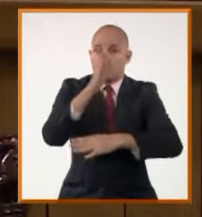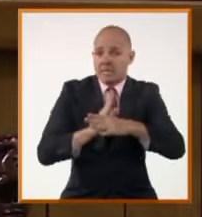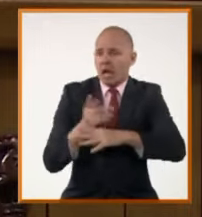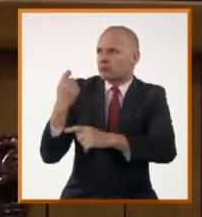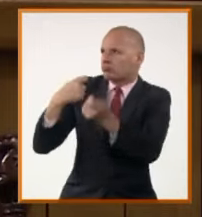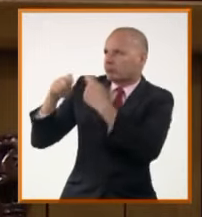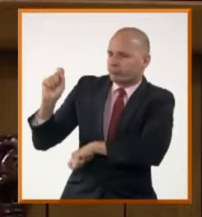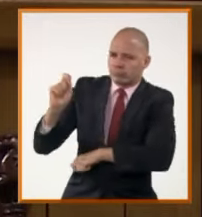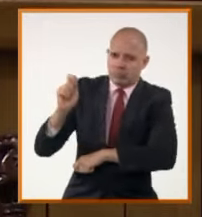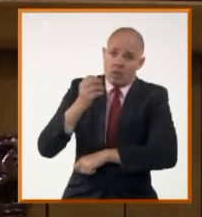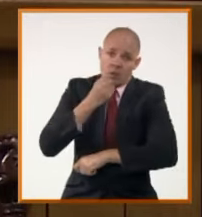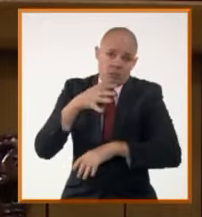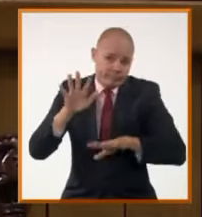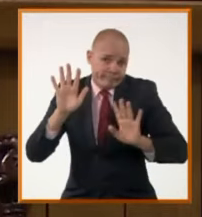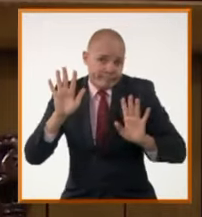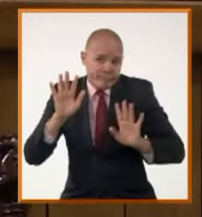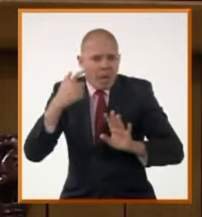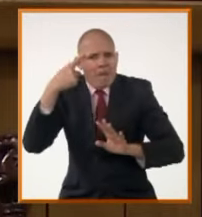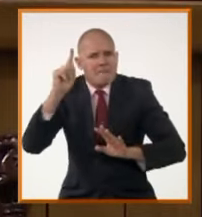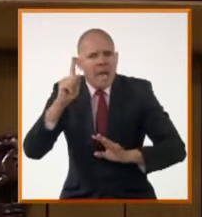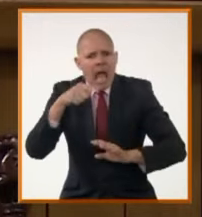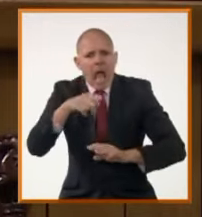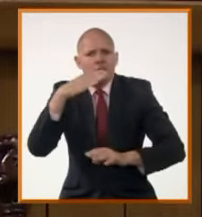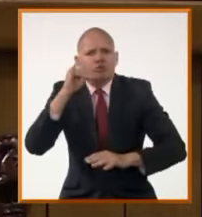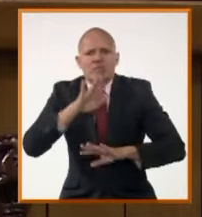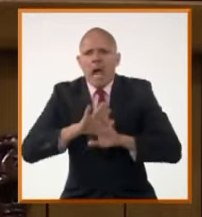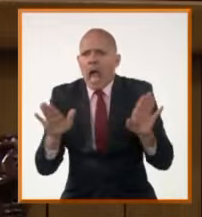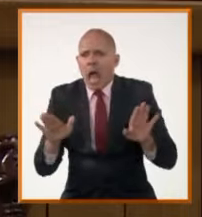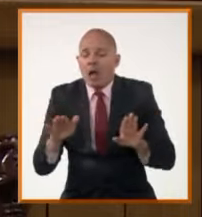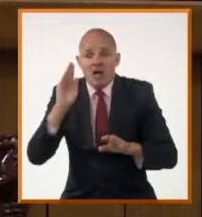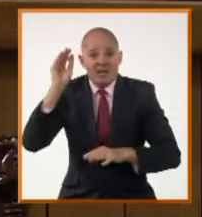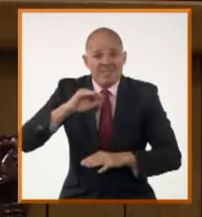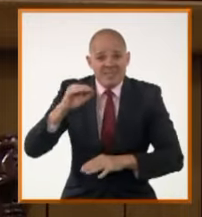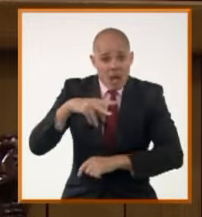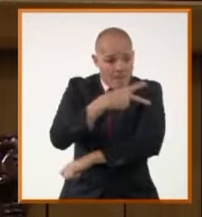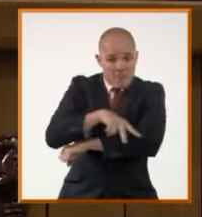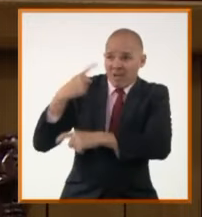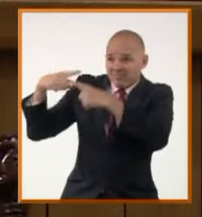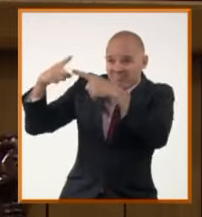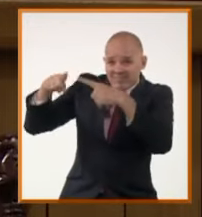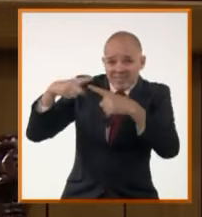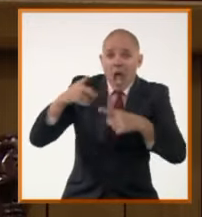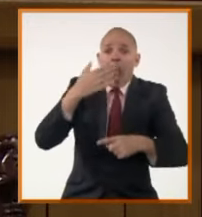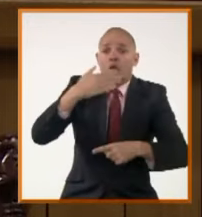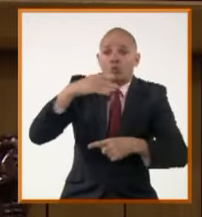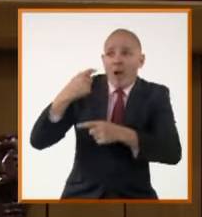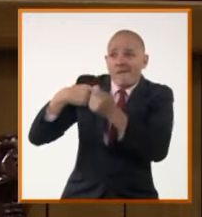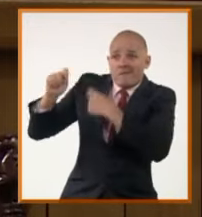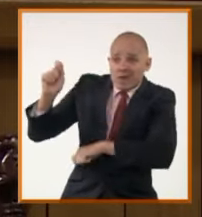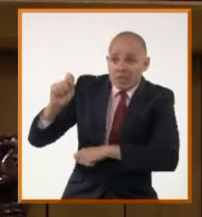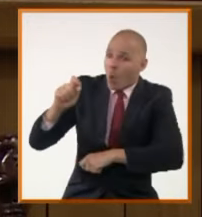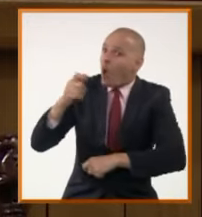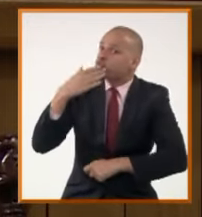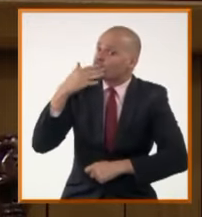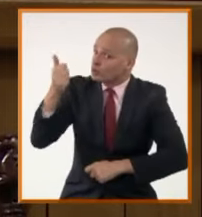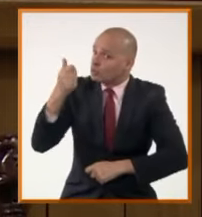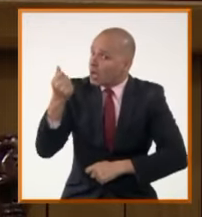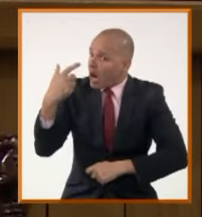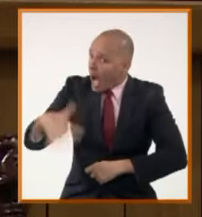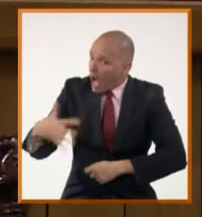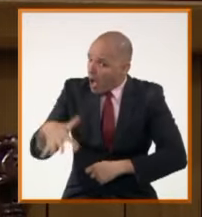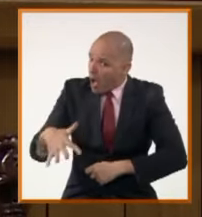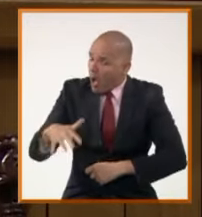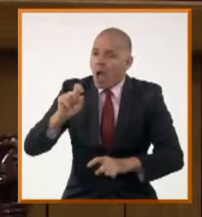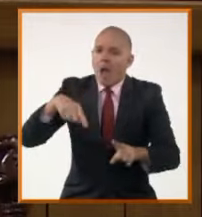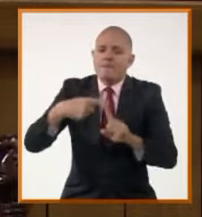nacional, no solamente el azúcar, que tiene un buen precio en el mercado internacional, los alcoholes, que tiene también mucha demanda internacional,